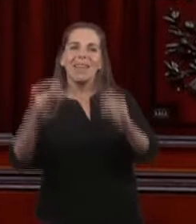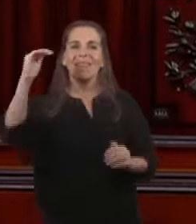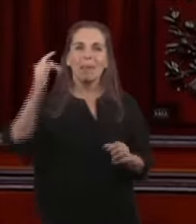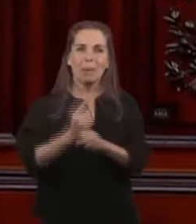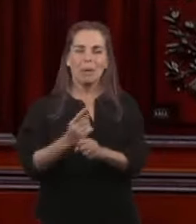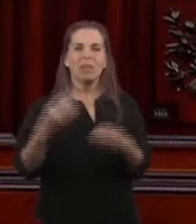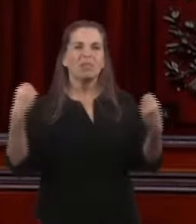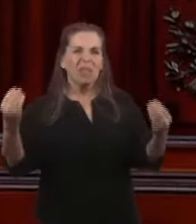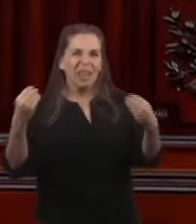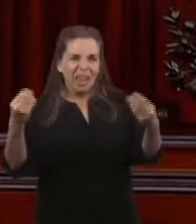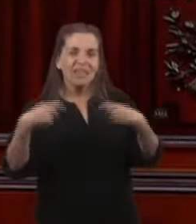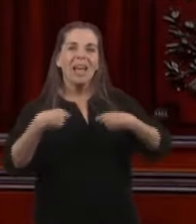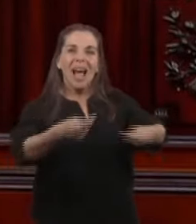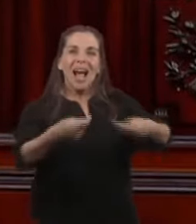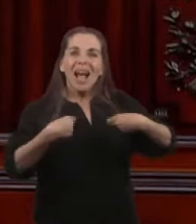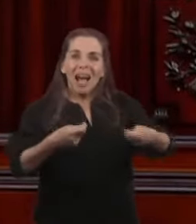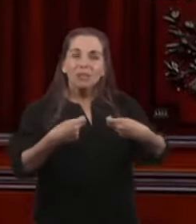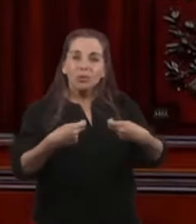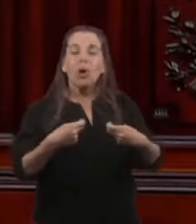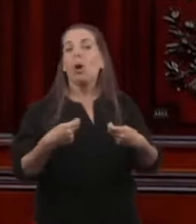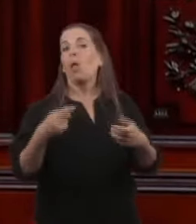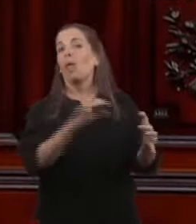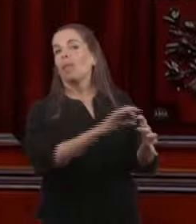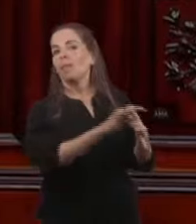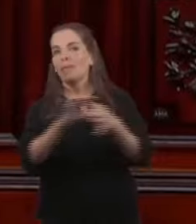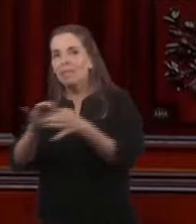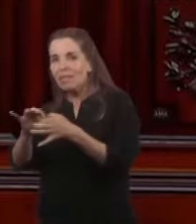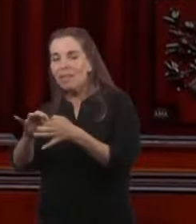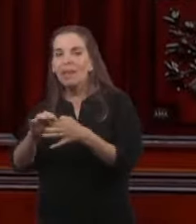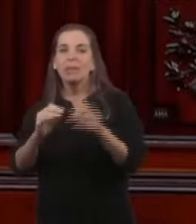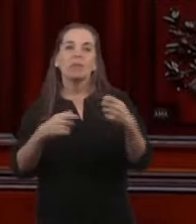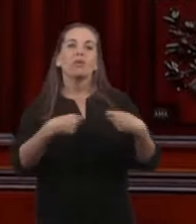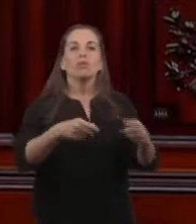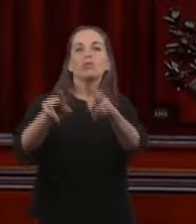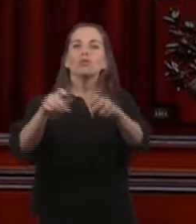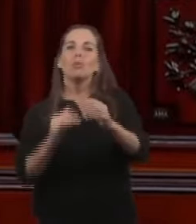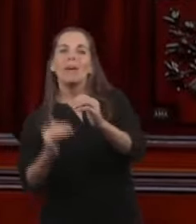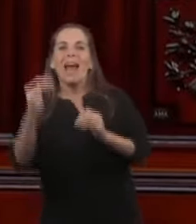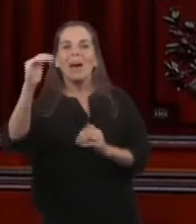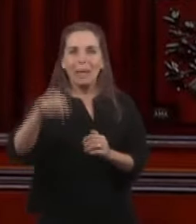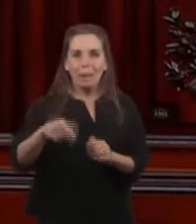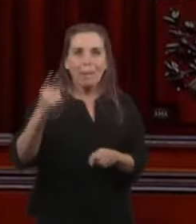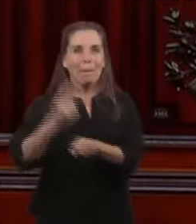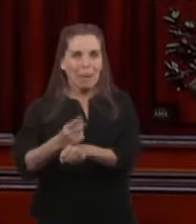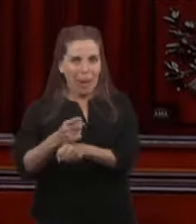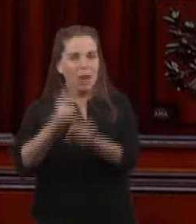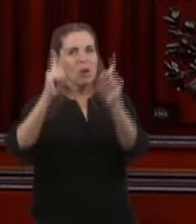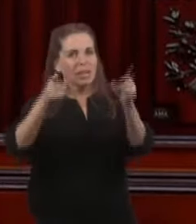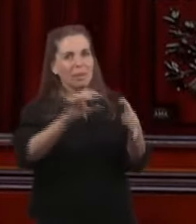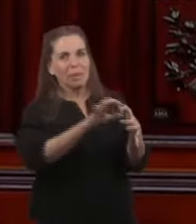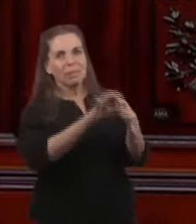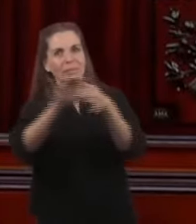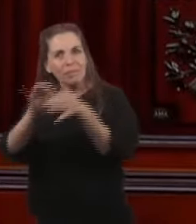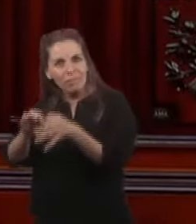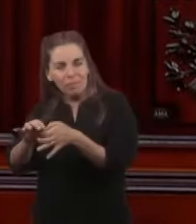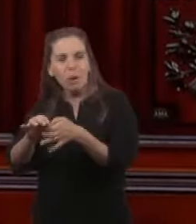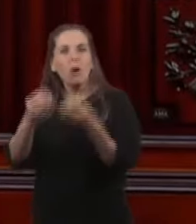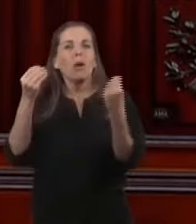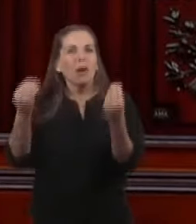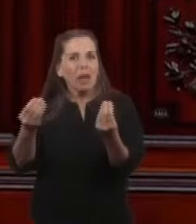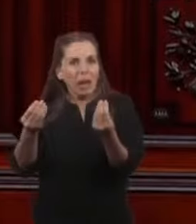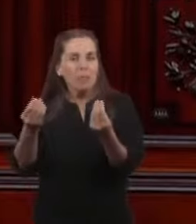nivel de gasto a erogar estará condicionado por el nivel de Super primario a conseguir que a su vez estará condicionado por los ingresos